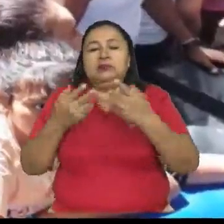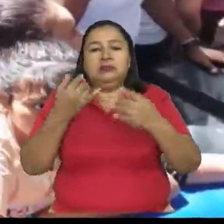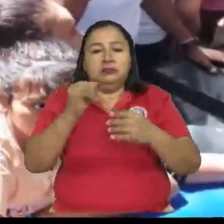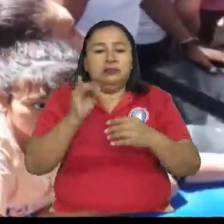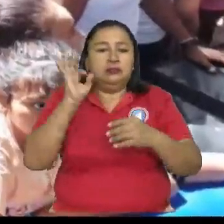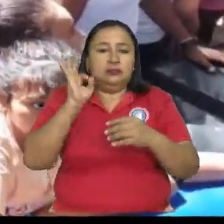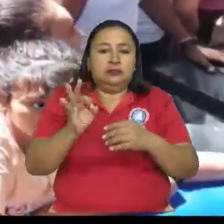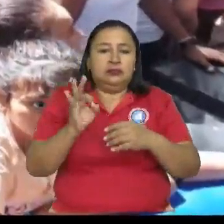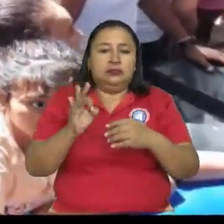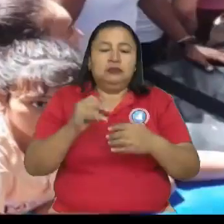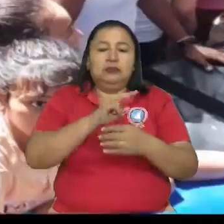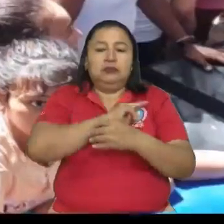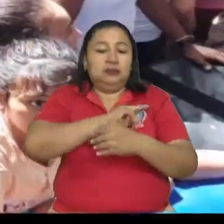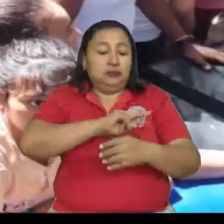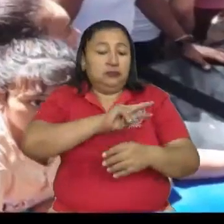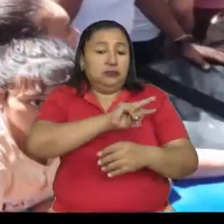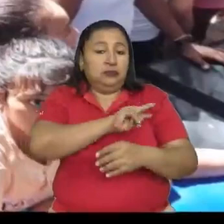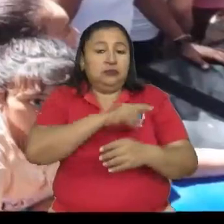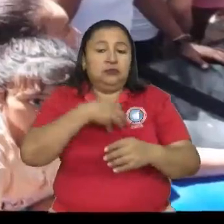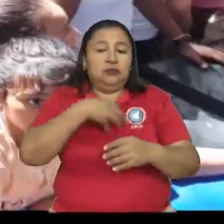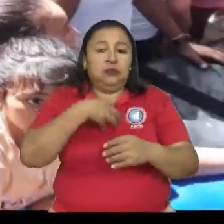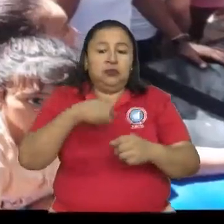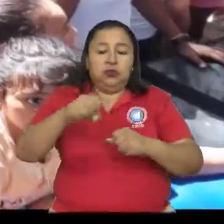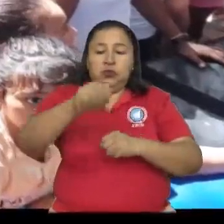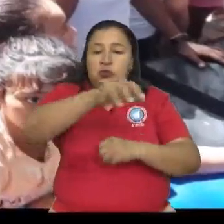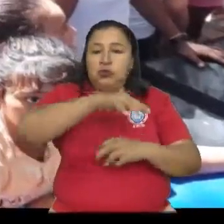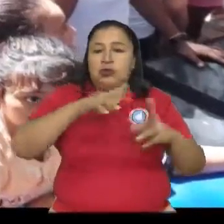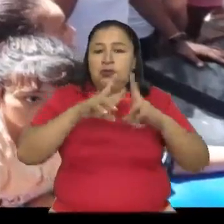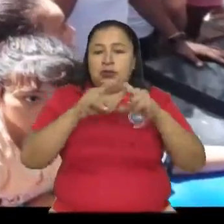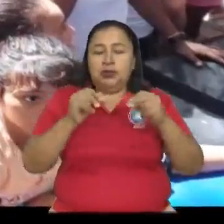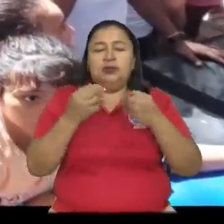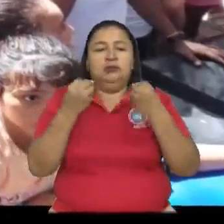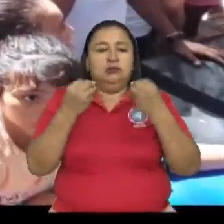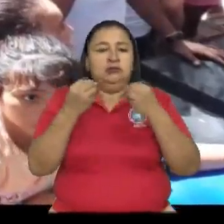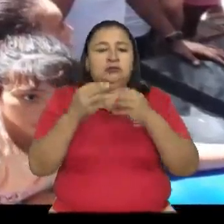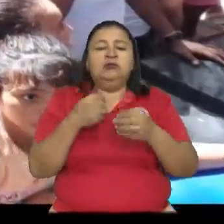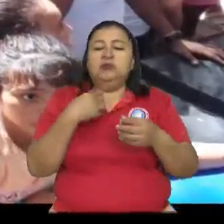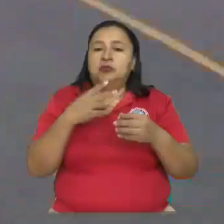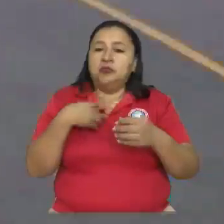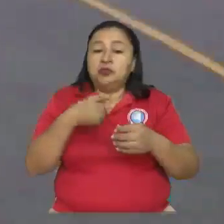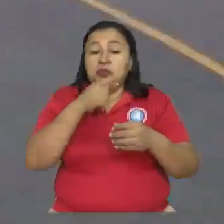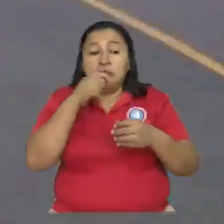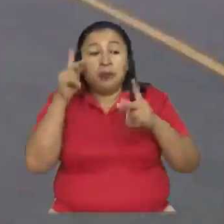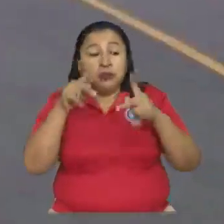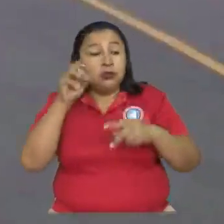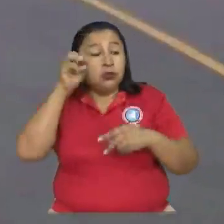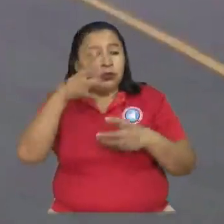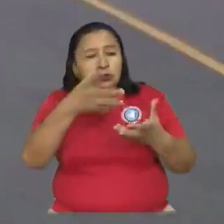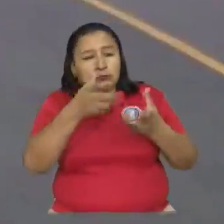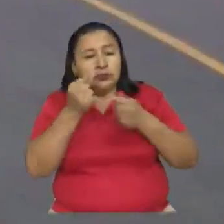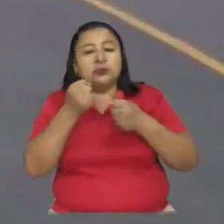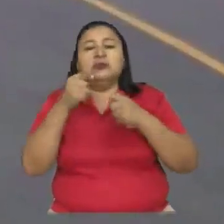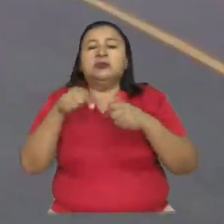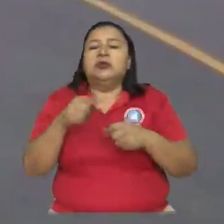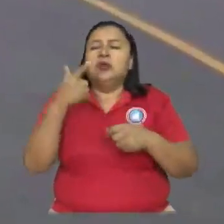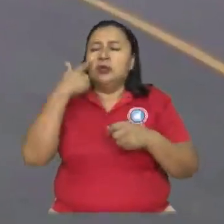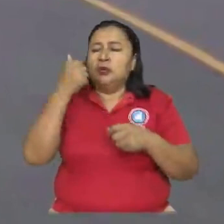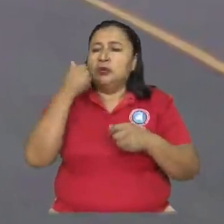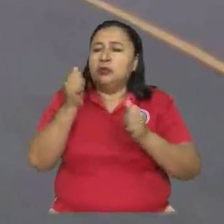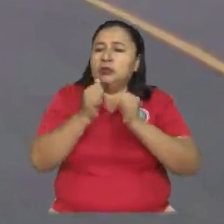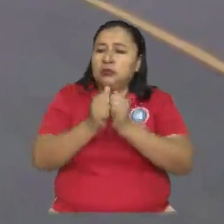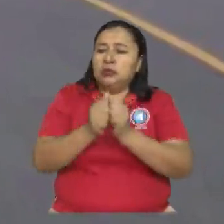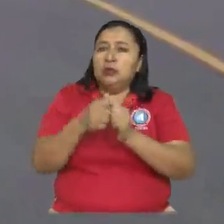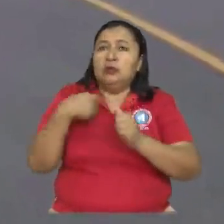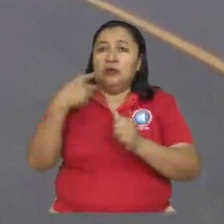alguna esos valores de nuestra sociedad son muy bien percibidos por los turistas. Conocer un poquito, compañera Nasha, pues vemos